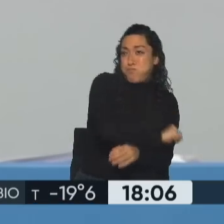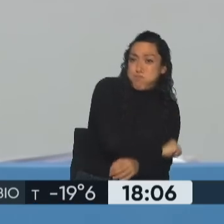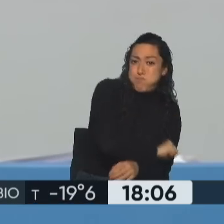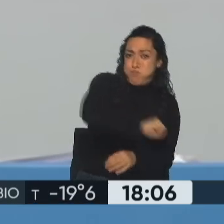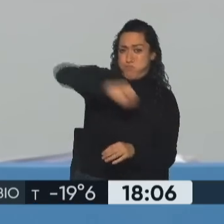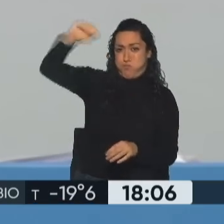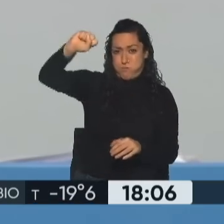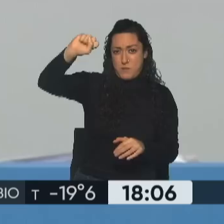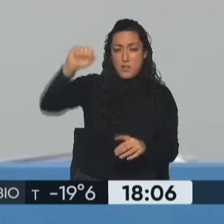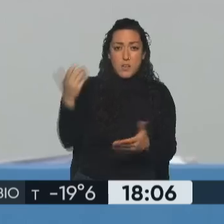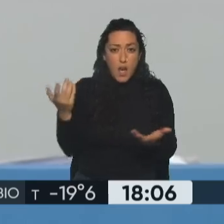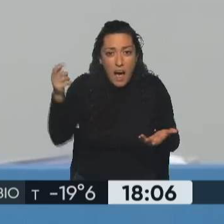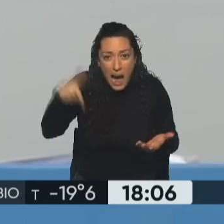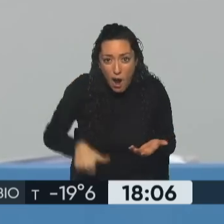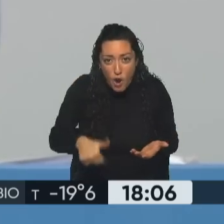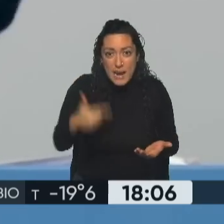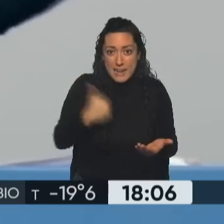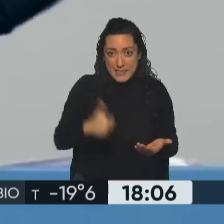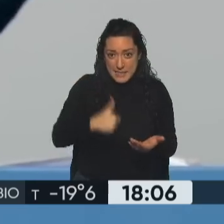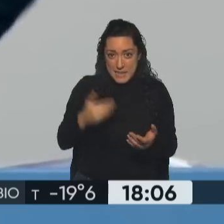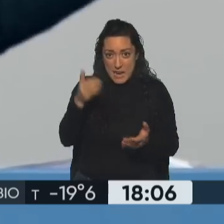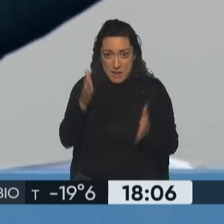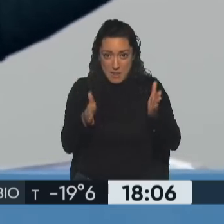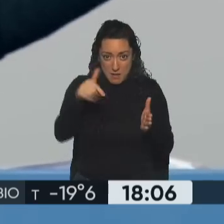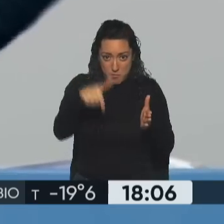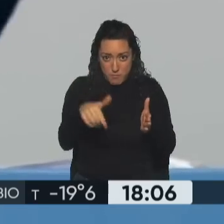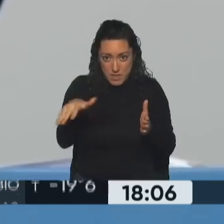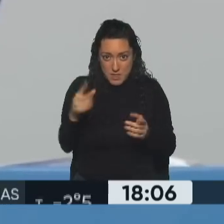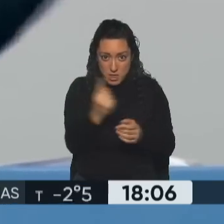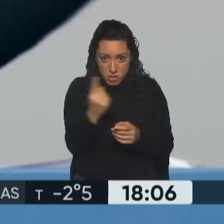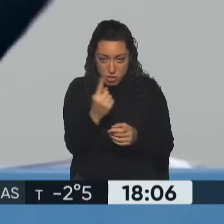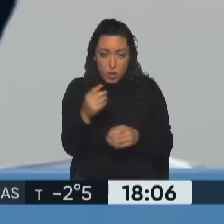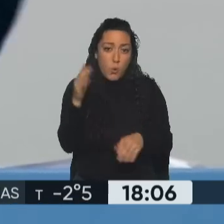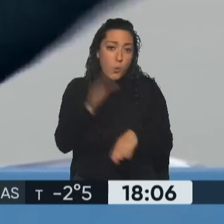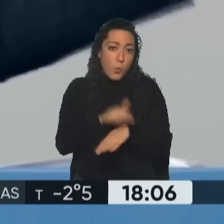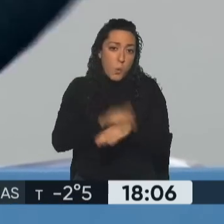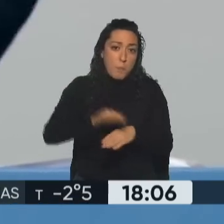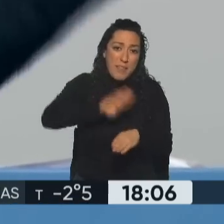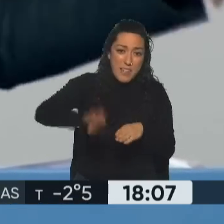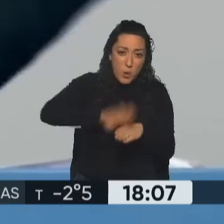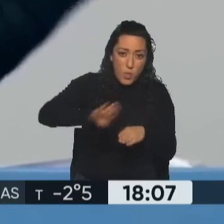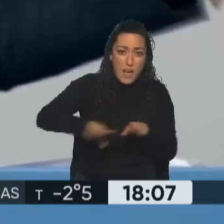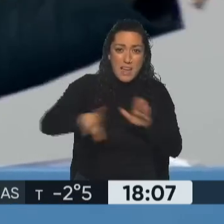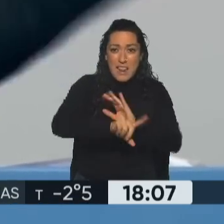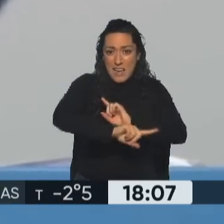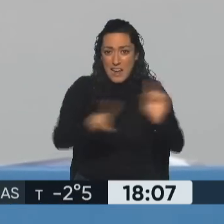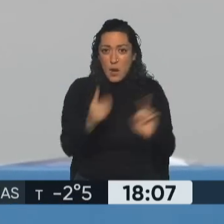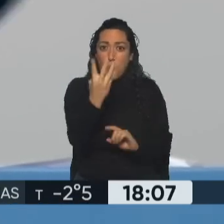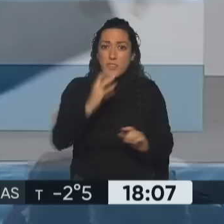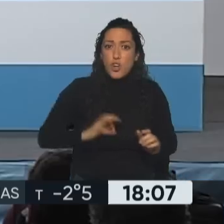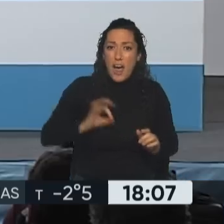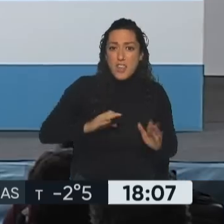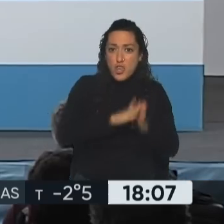ultrainflacionario que estamos viviendo hoy en la Argentina es el producto del endeudamiento criminal de los 4 años